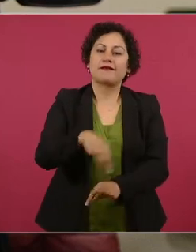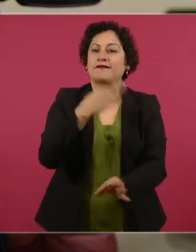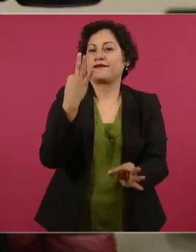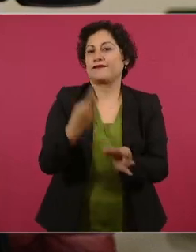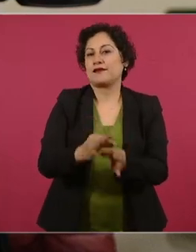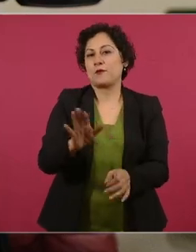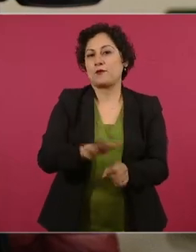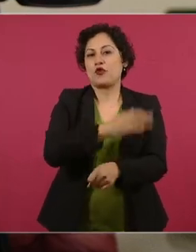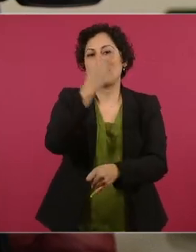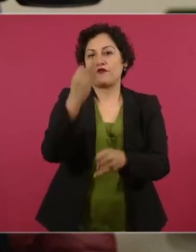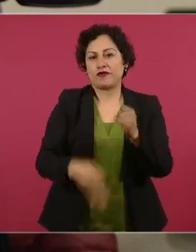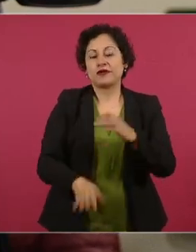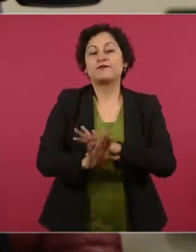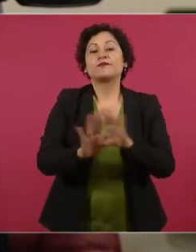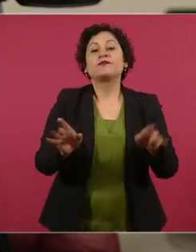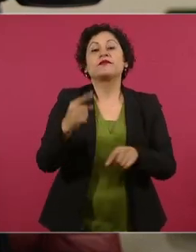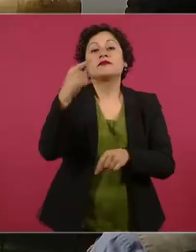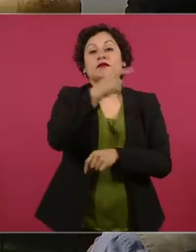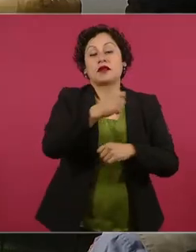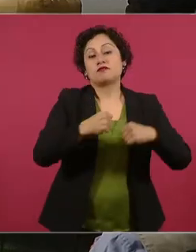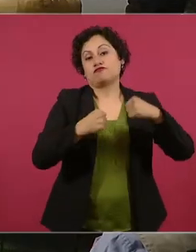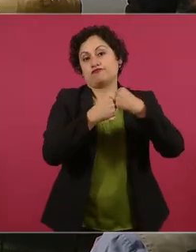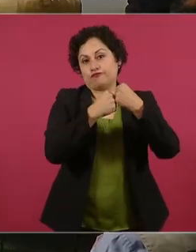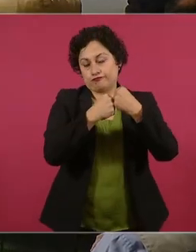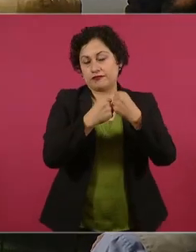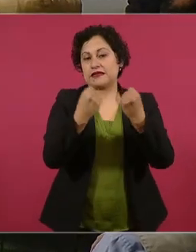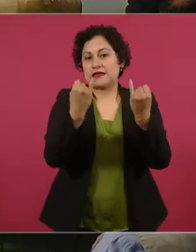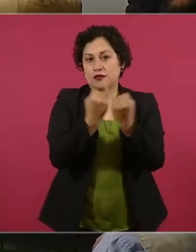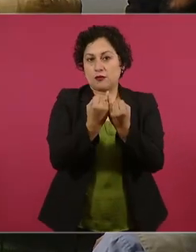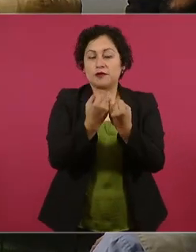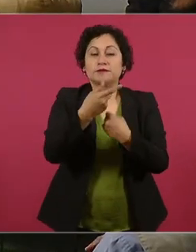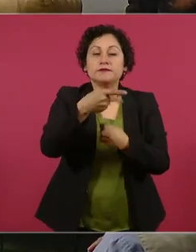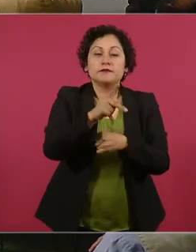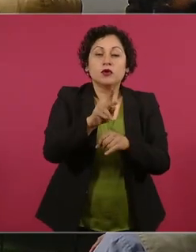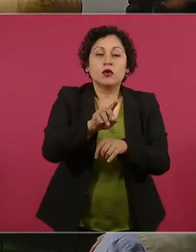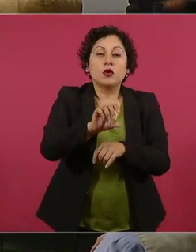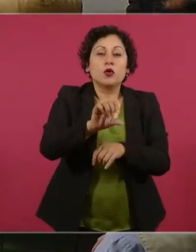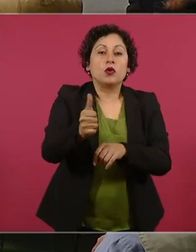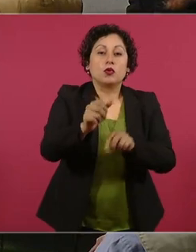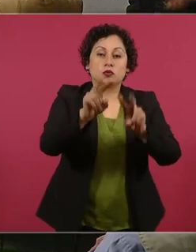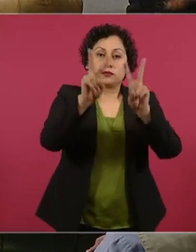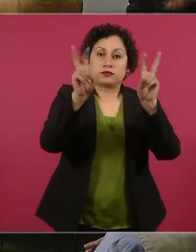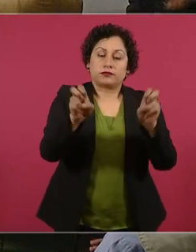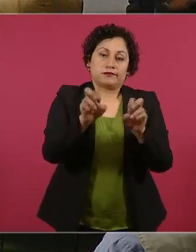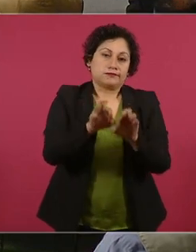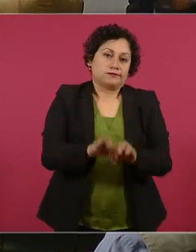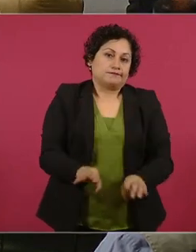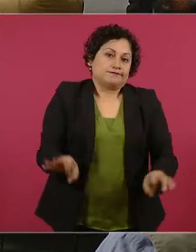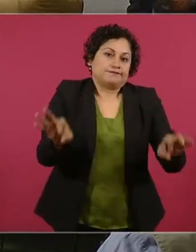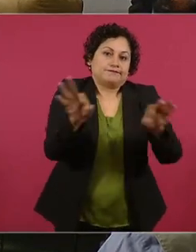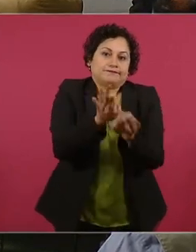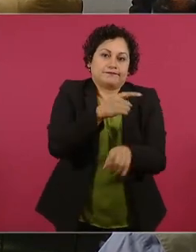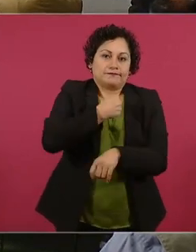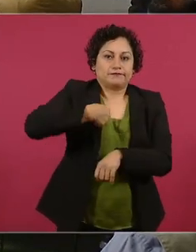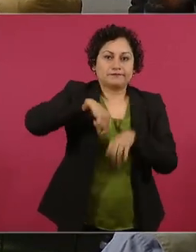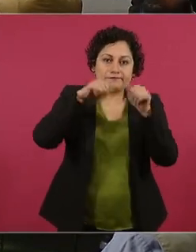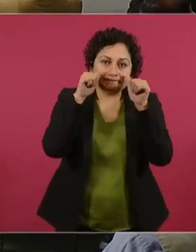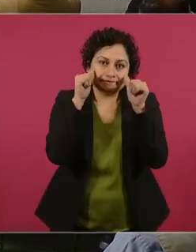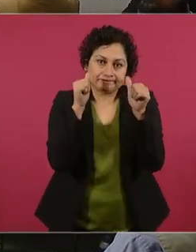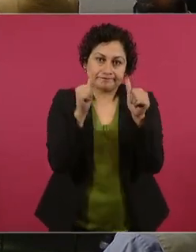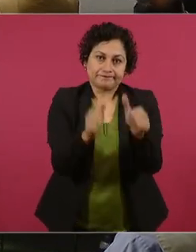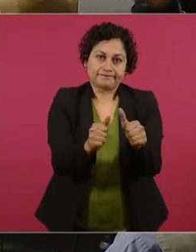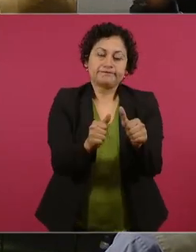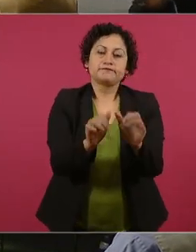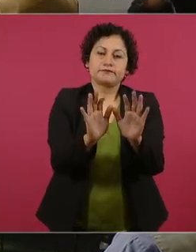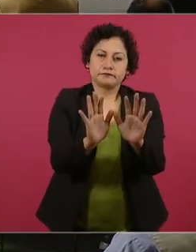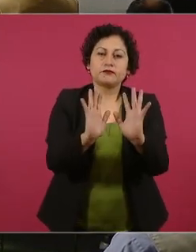las fronteras, y hay un tema muy especial que a los sonorenses nos ocupa en este momento, y hay avances también